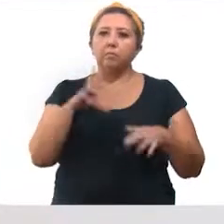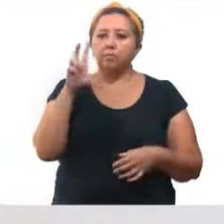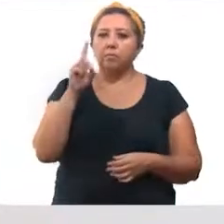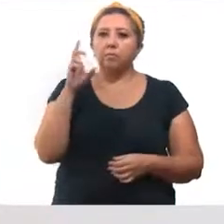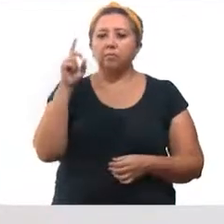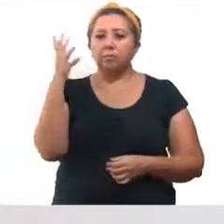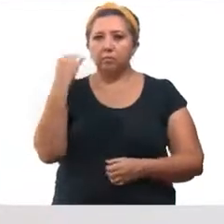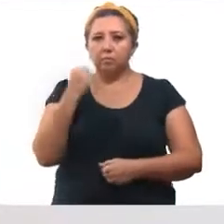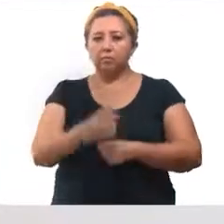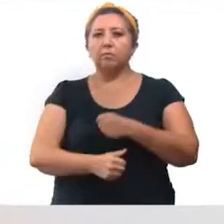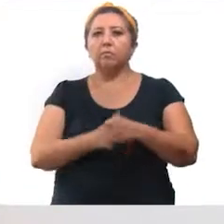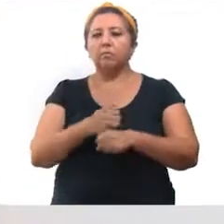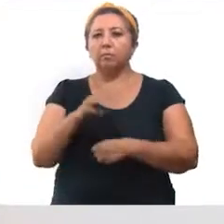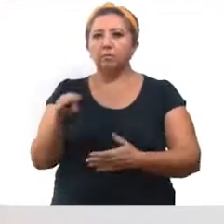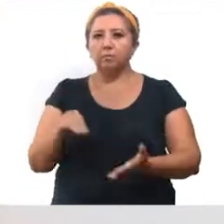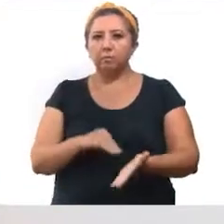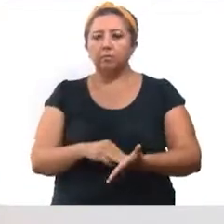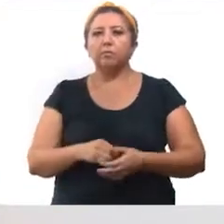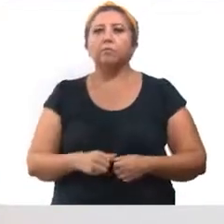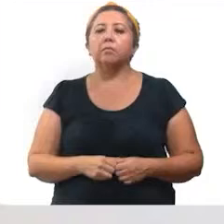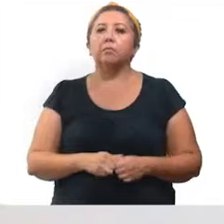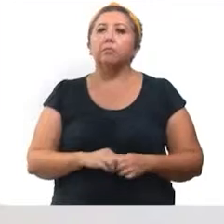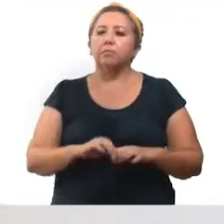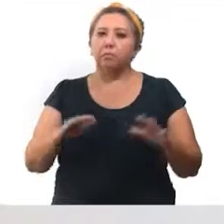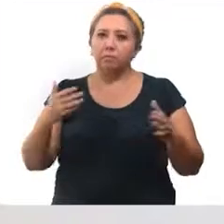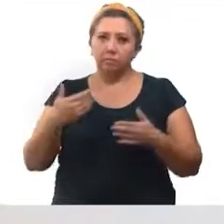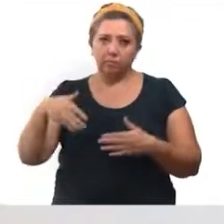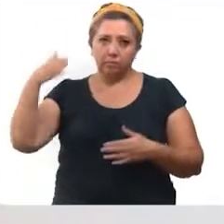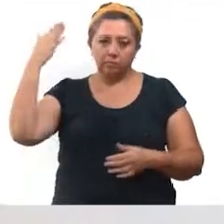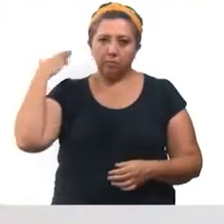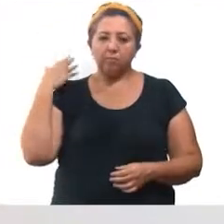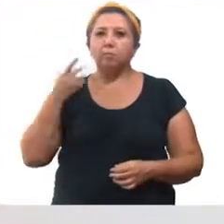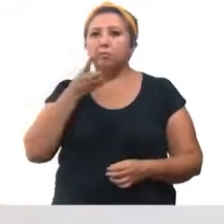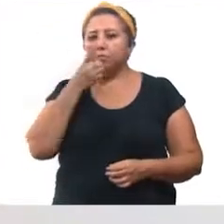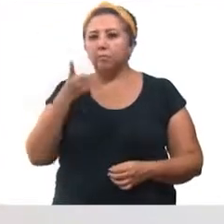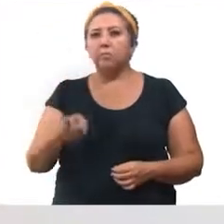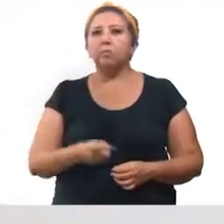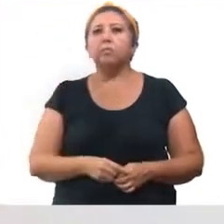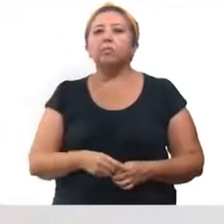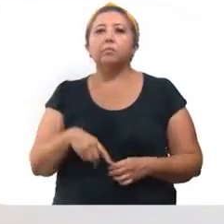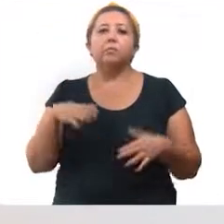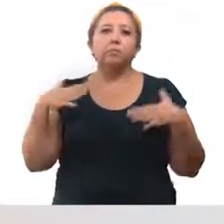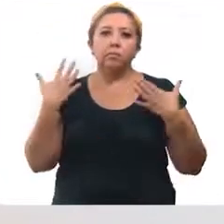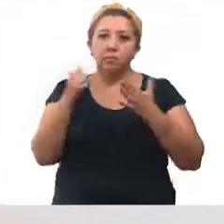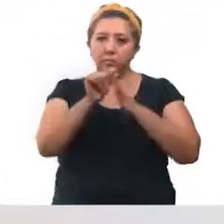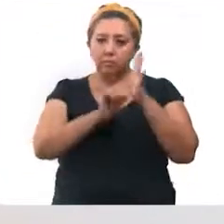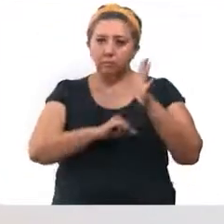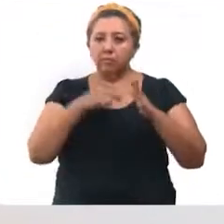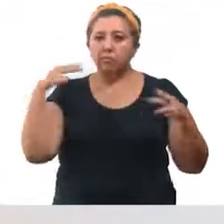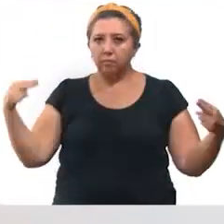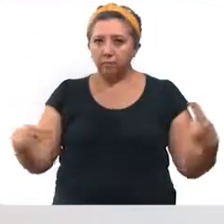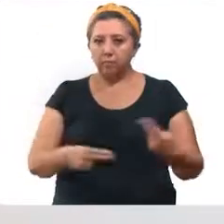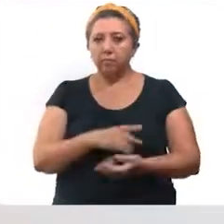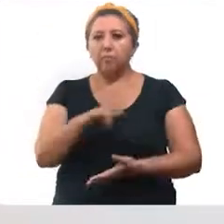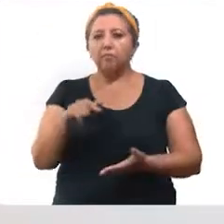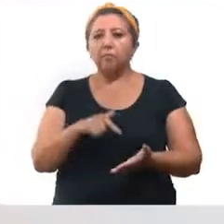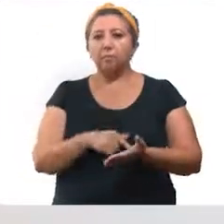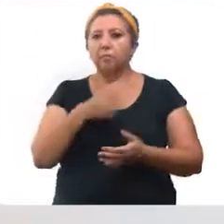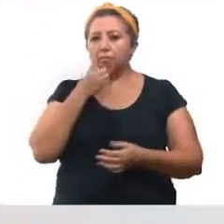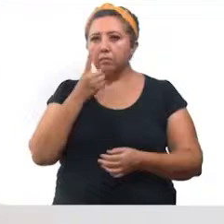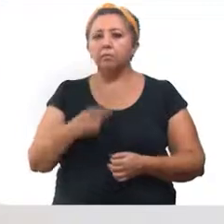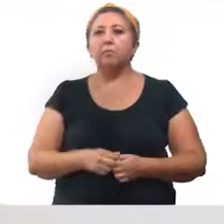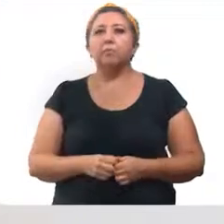30 y 39 años de Mérida. Como en ocasiones anteriores, será según meses de nacimiento y en macrocentros y